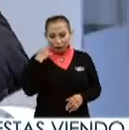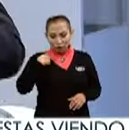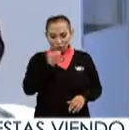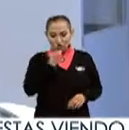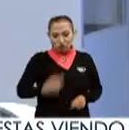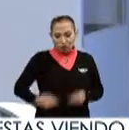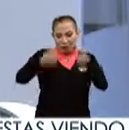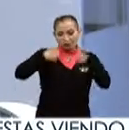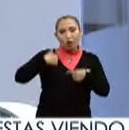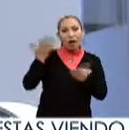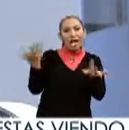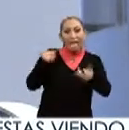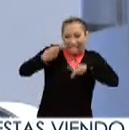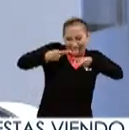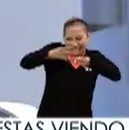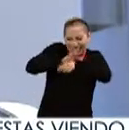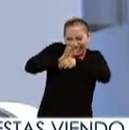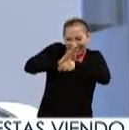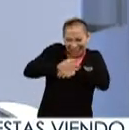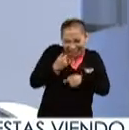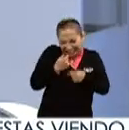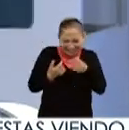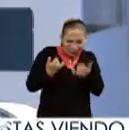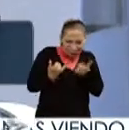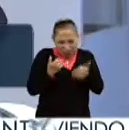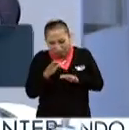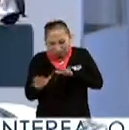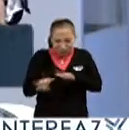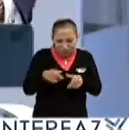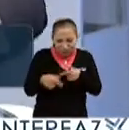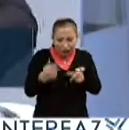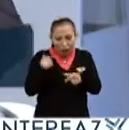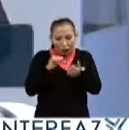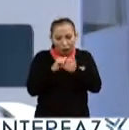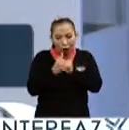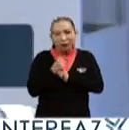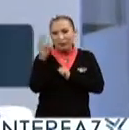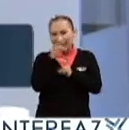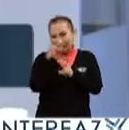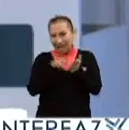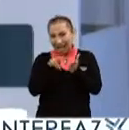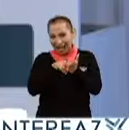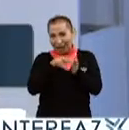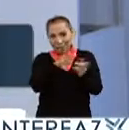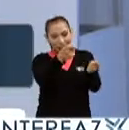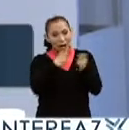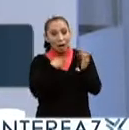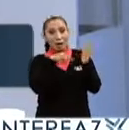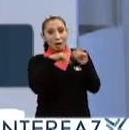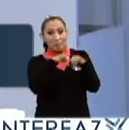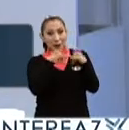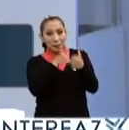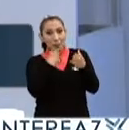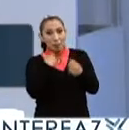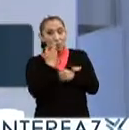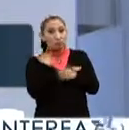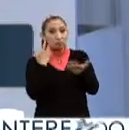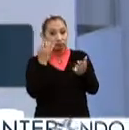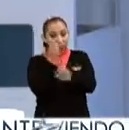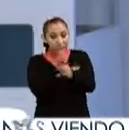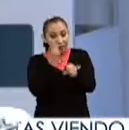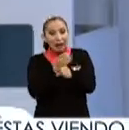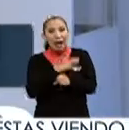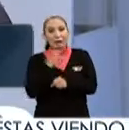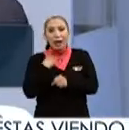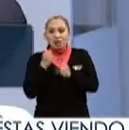niño hacía cine. Y de pronto hice Viento Negro, por ejemplo, me dio una Diosa de Plata por la revelación del año. Había